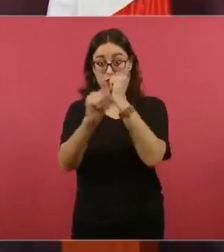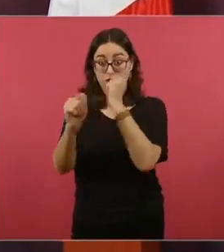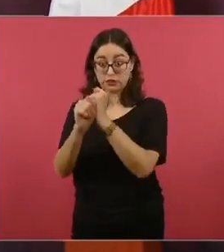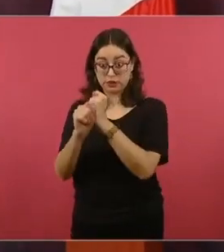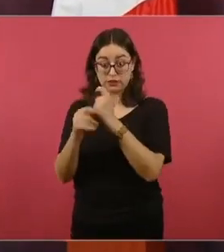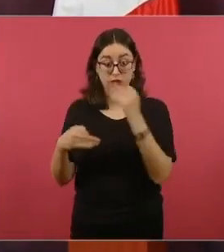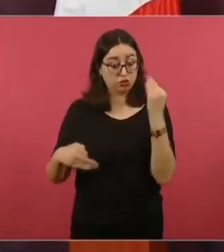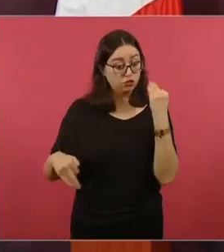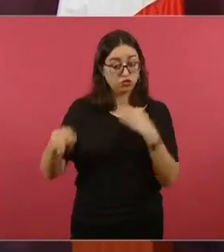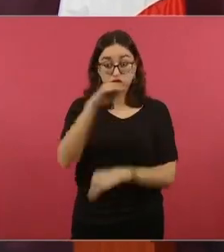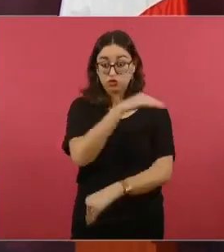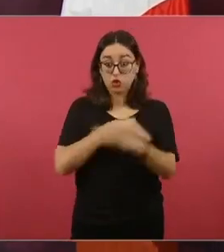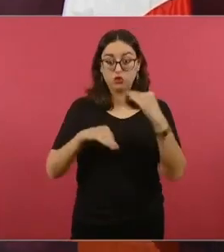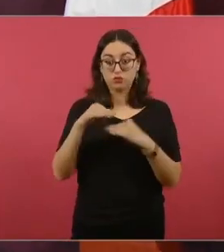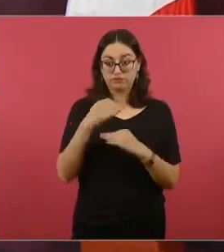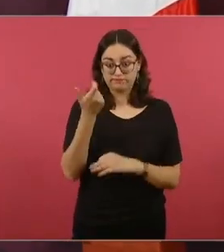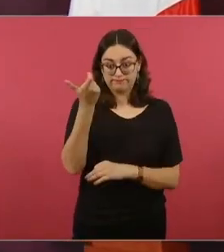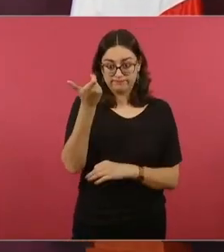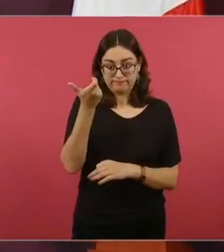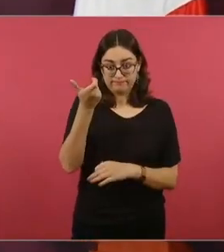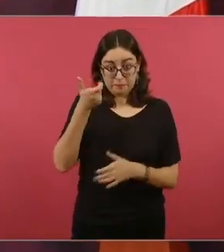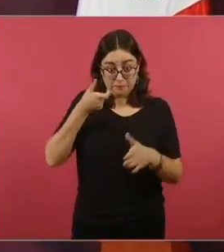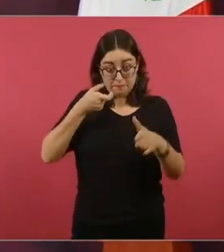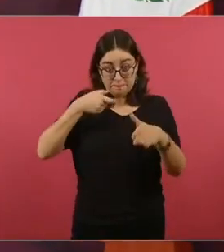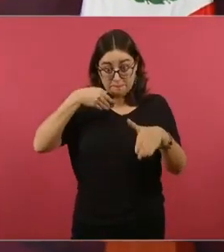Va a costar menos el pasaje.